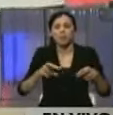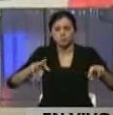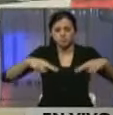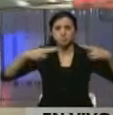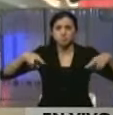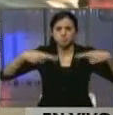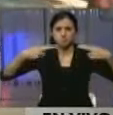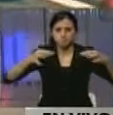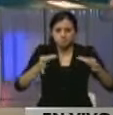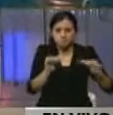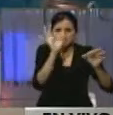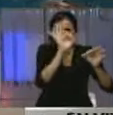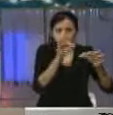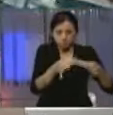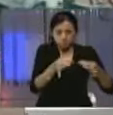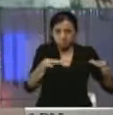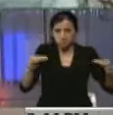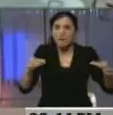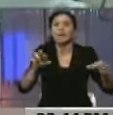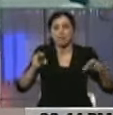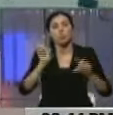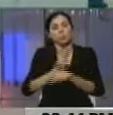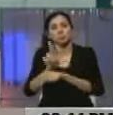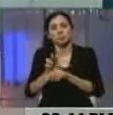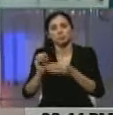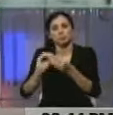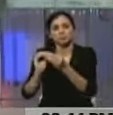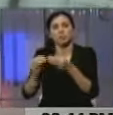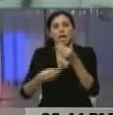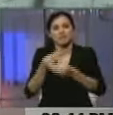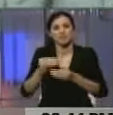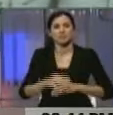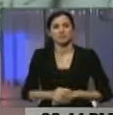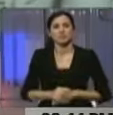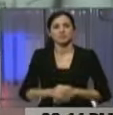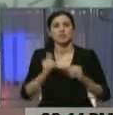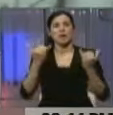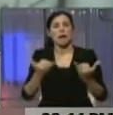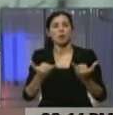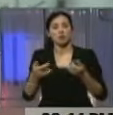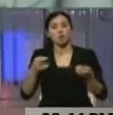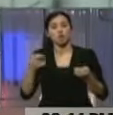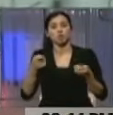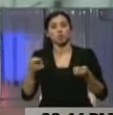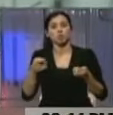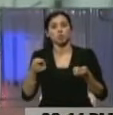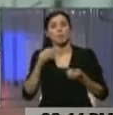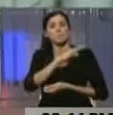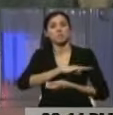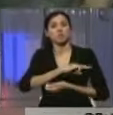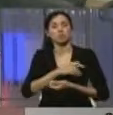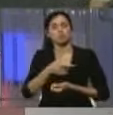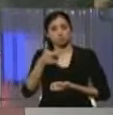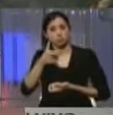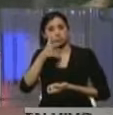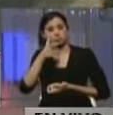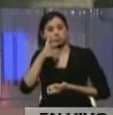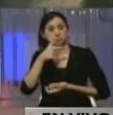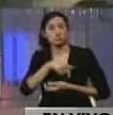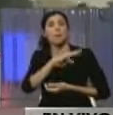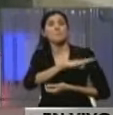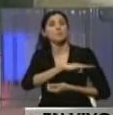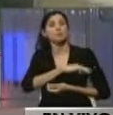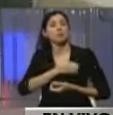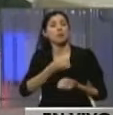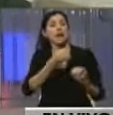Igualmente, bueno, esto debe estar en este momento bajo control de la gran misión.